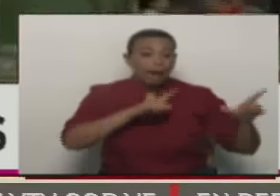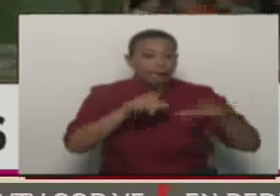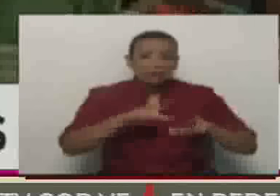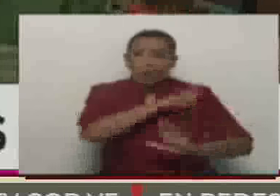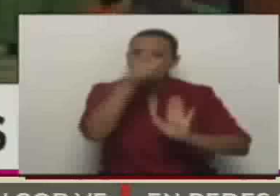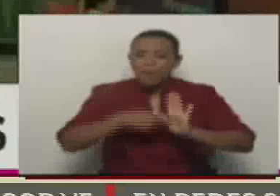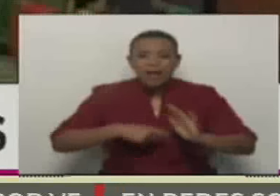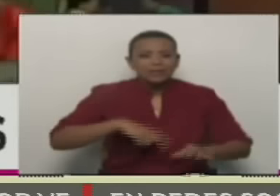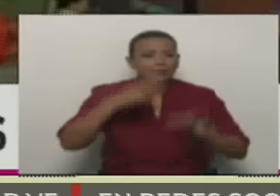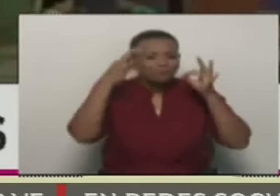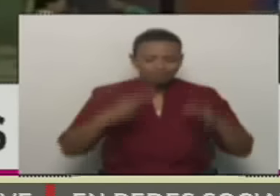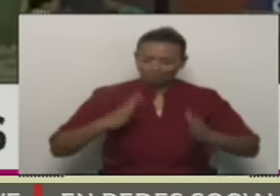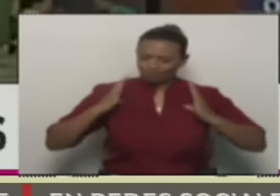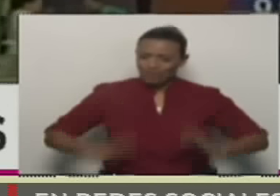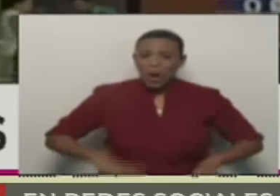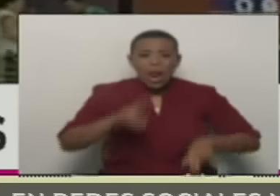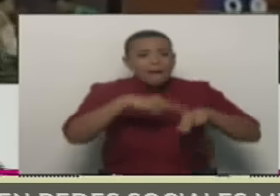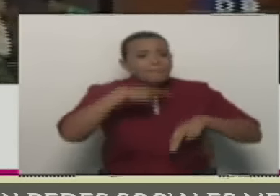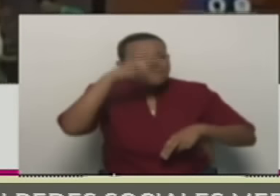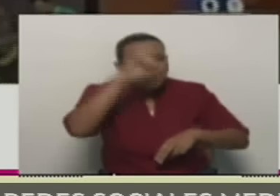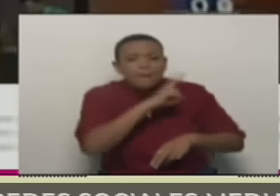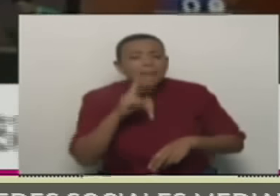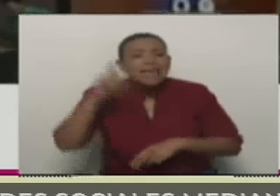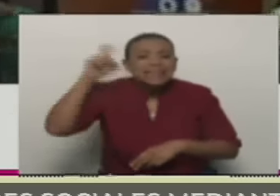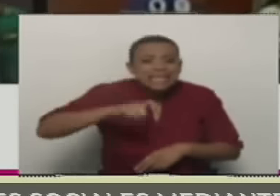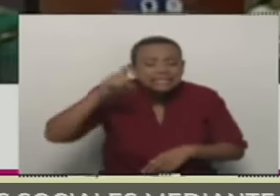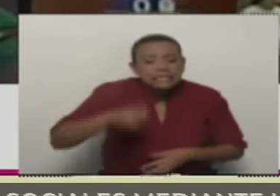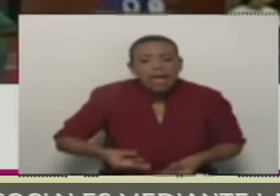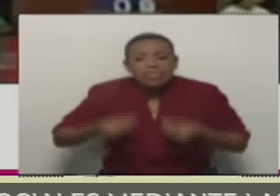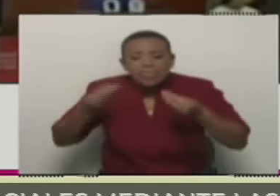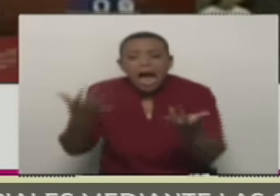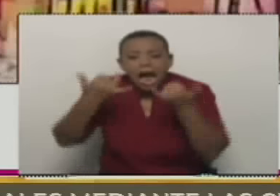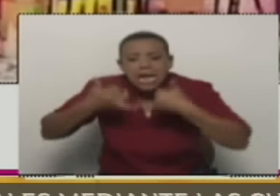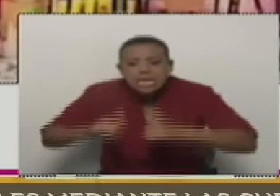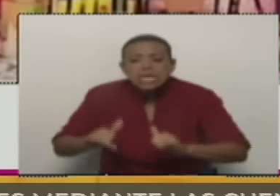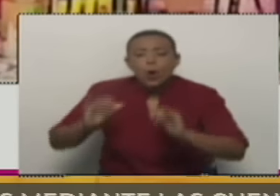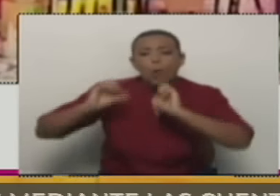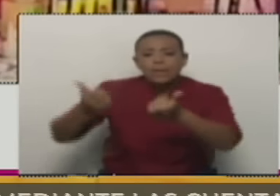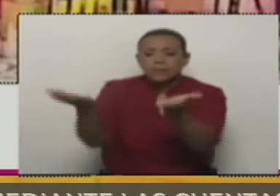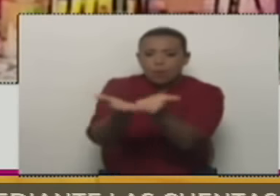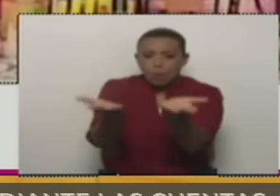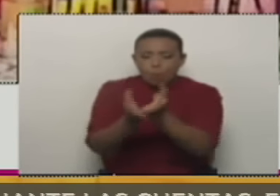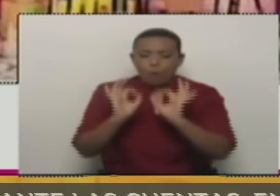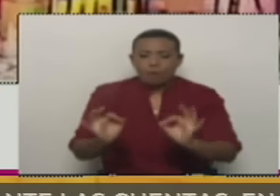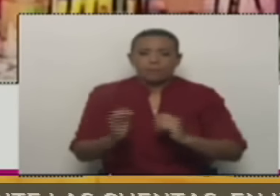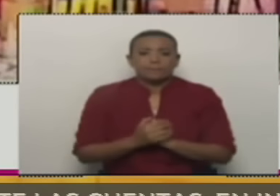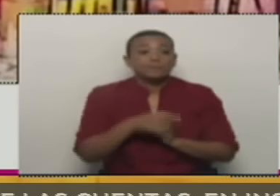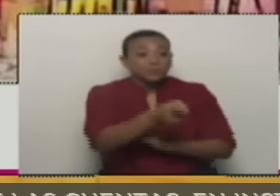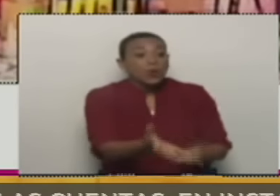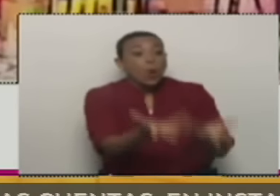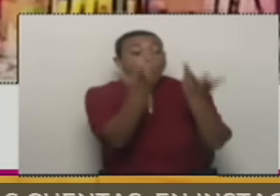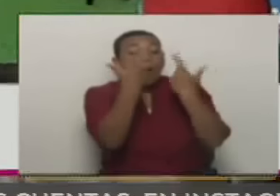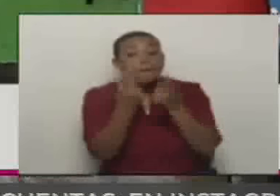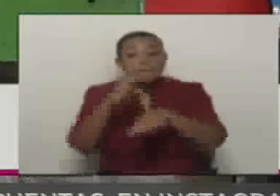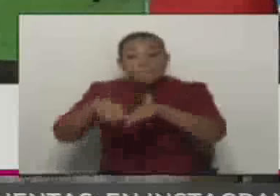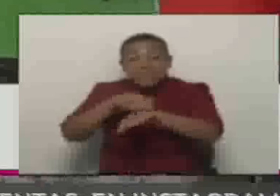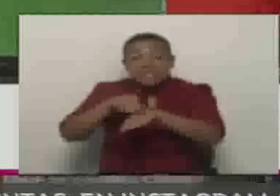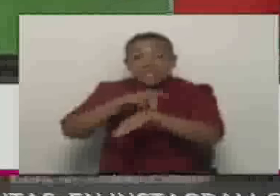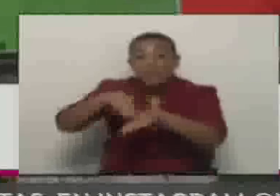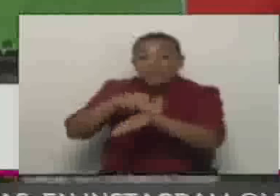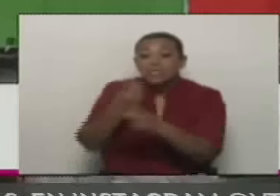en líneas generales, todo lo que los padres, las madres, la familia necesita para el inicio del año escolar. Aquí está el ministro de Comercio Nacional, Luis